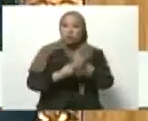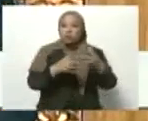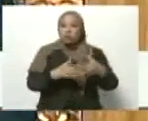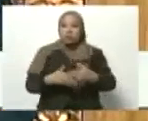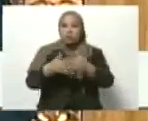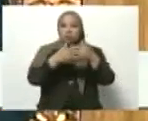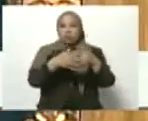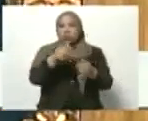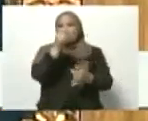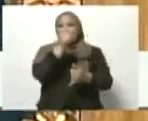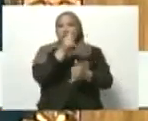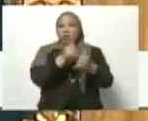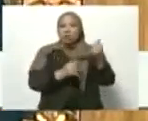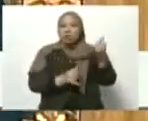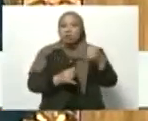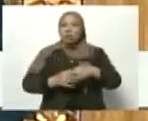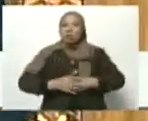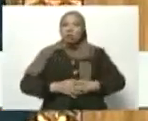el último ucraniano.